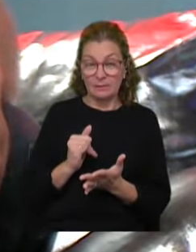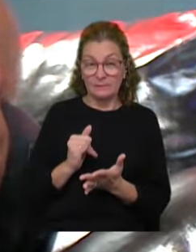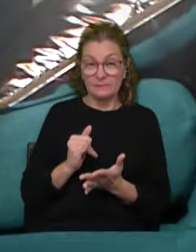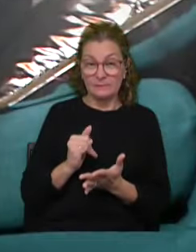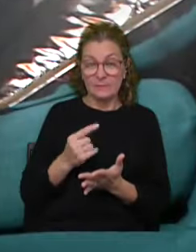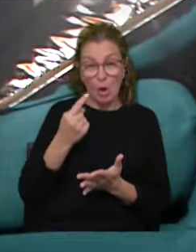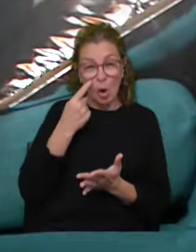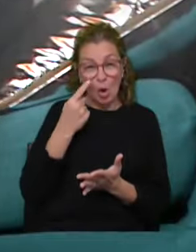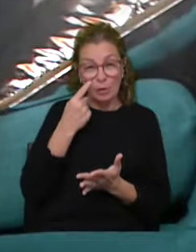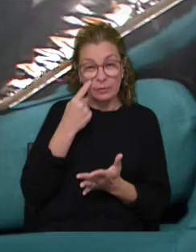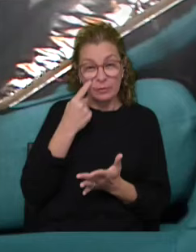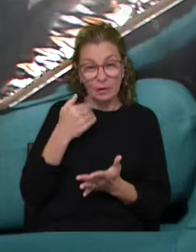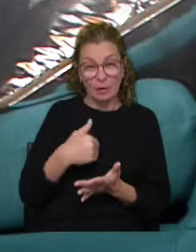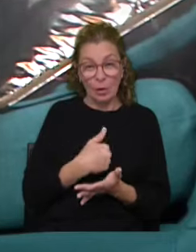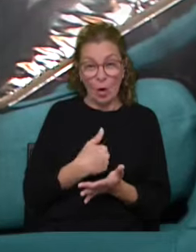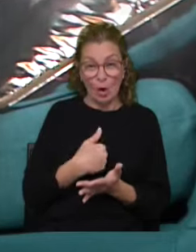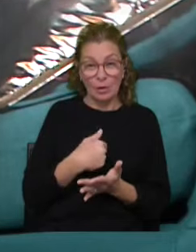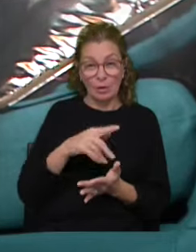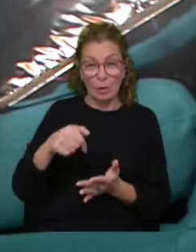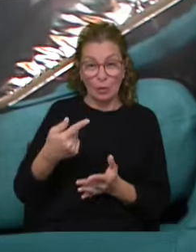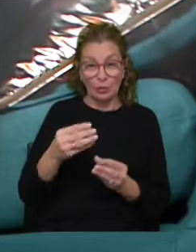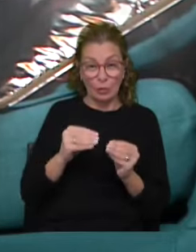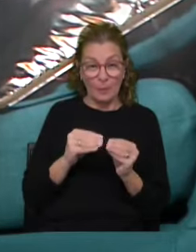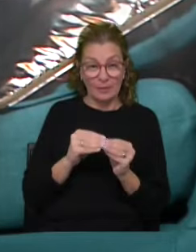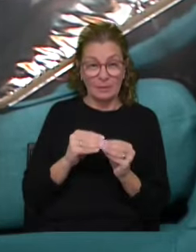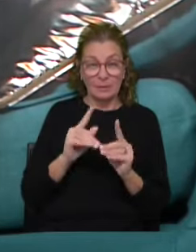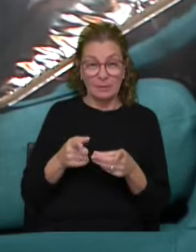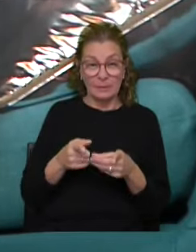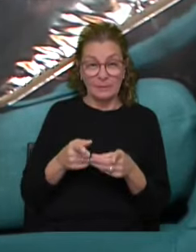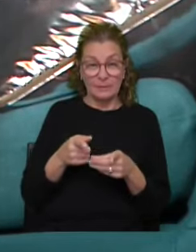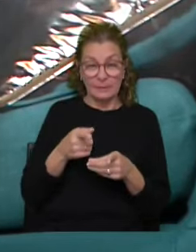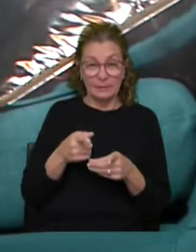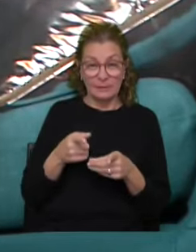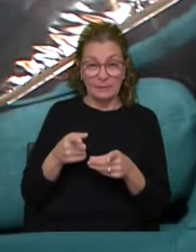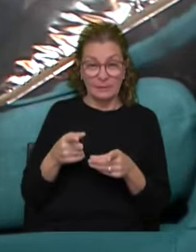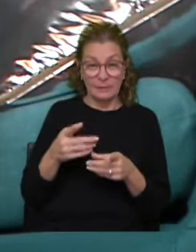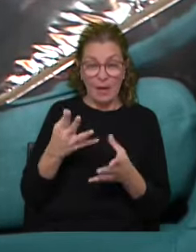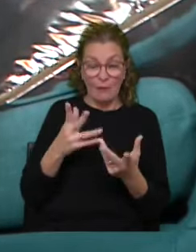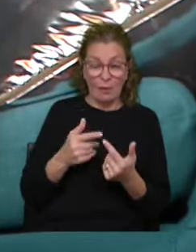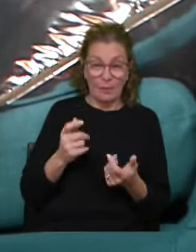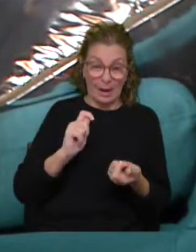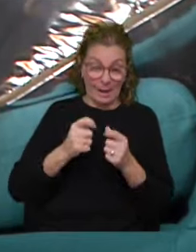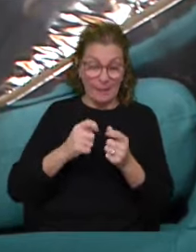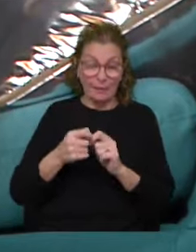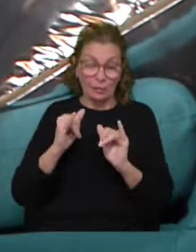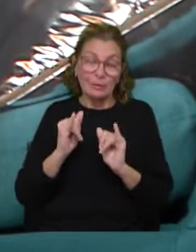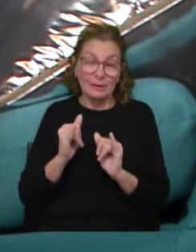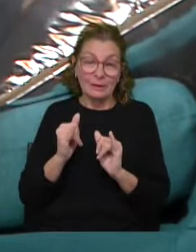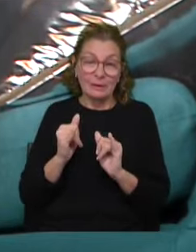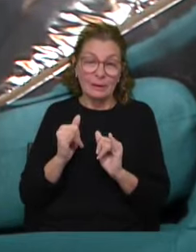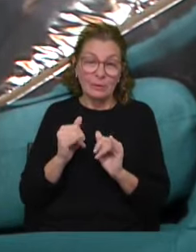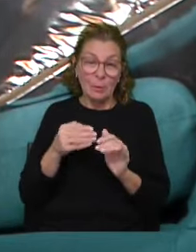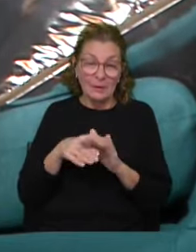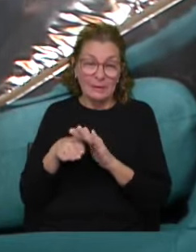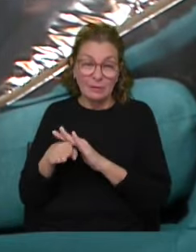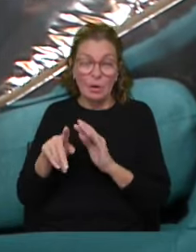tenés que conocer cuál es tu rol y cuál es el rol de tu compañero. Y en esa dinámica que puede ir cambiando en la medida que uno se va